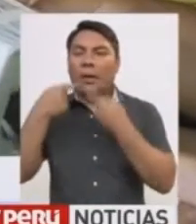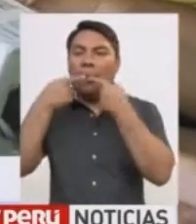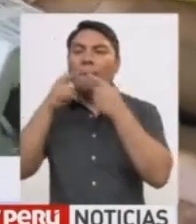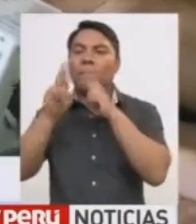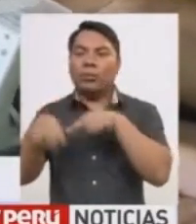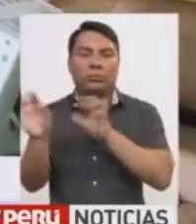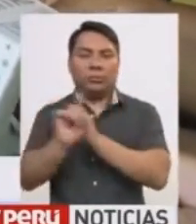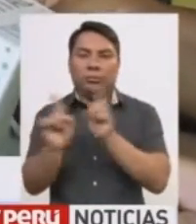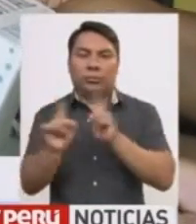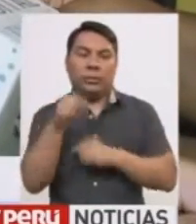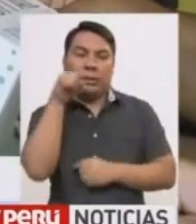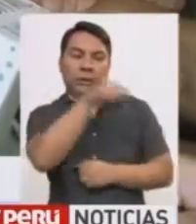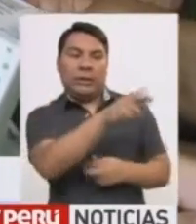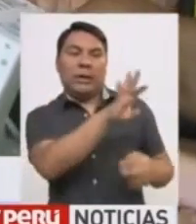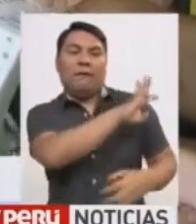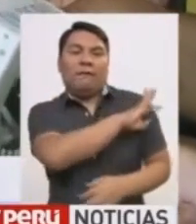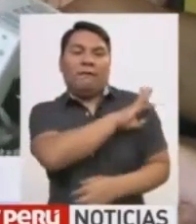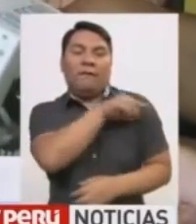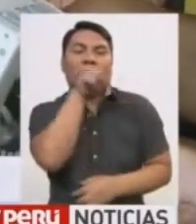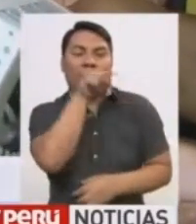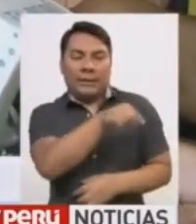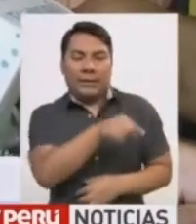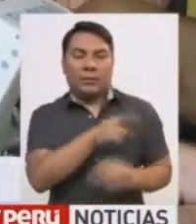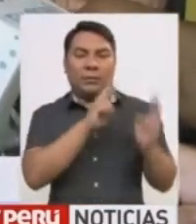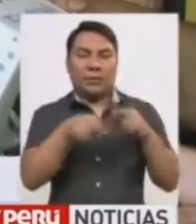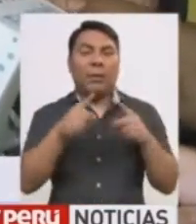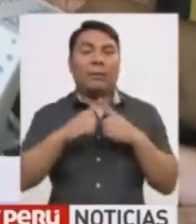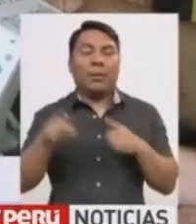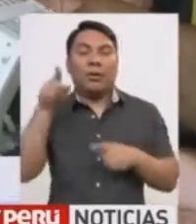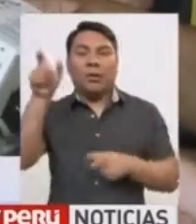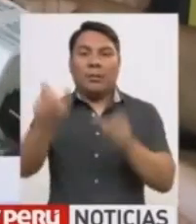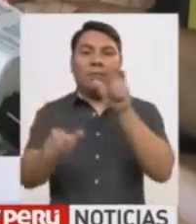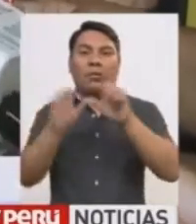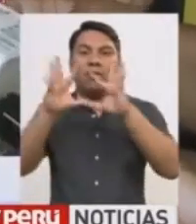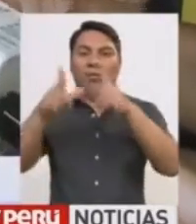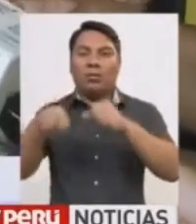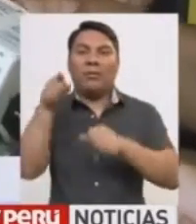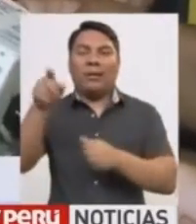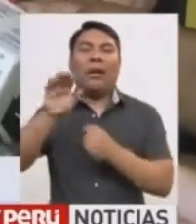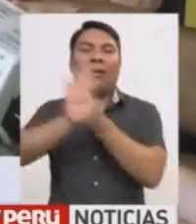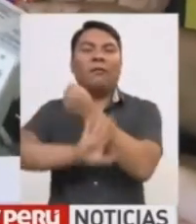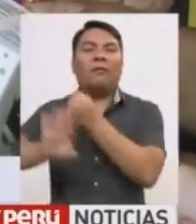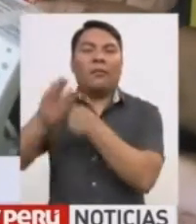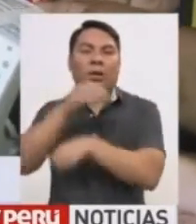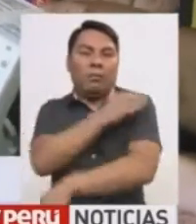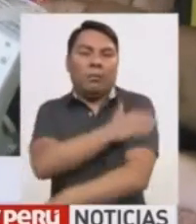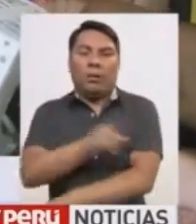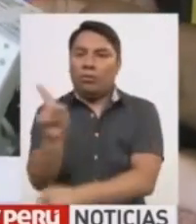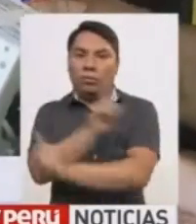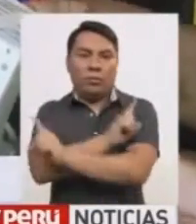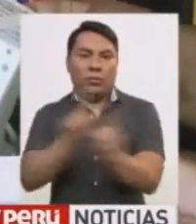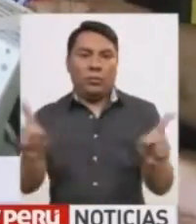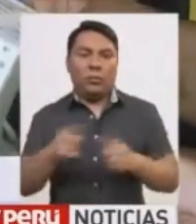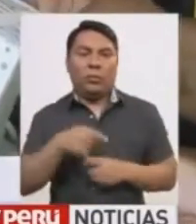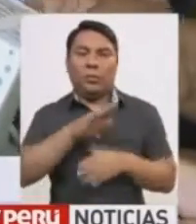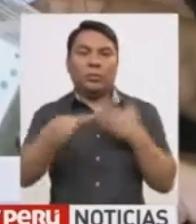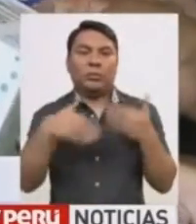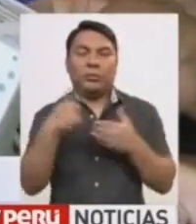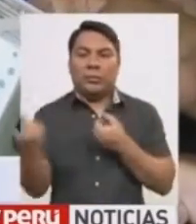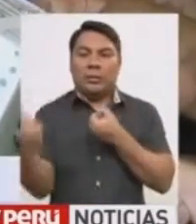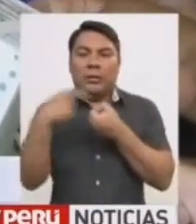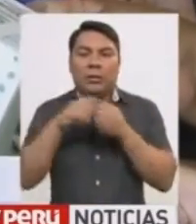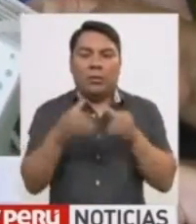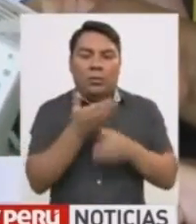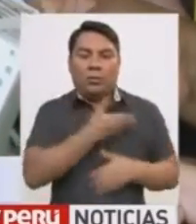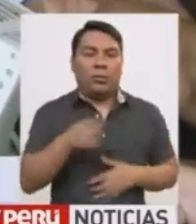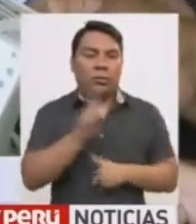naturaleza sin todos los elementos de juicio. Porque los corruptos no tienen bandera, no tienen partido, no son de un lado del gobierno o del otro.